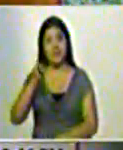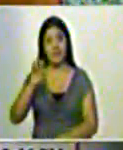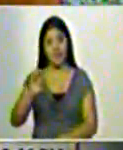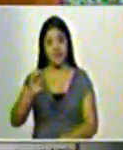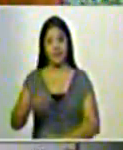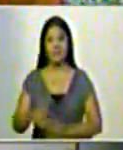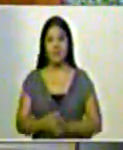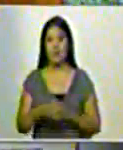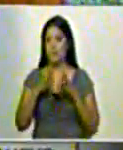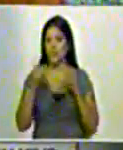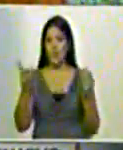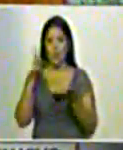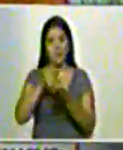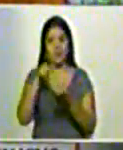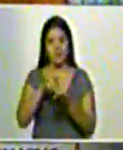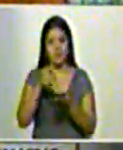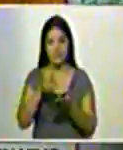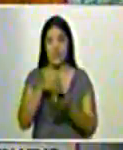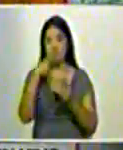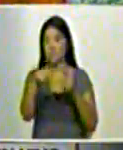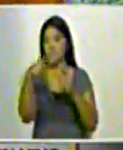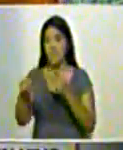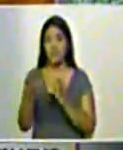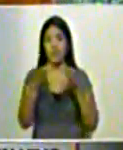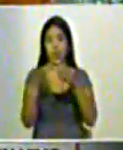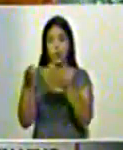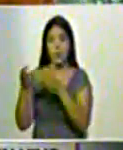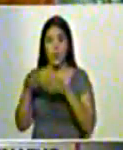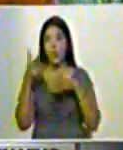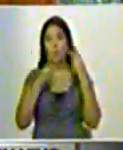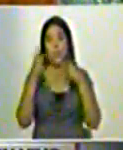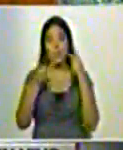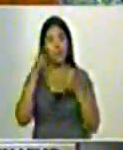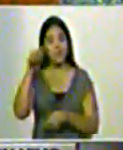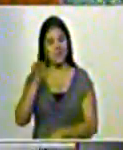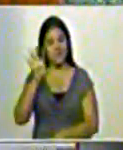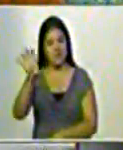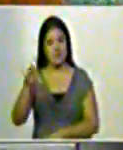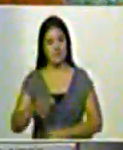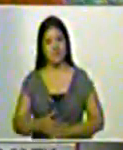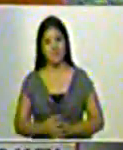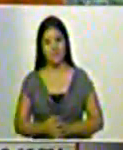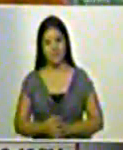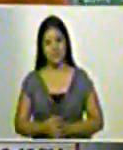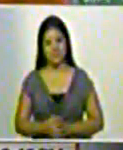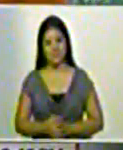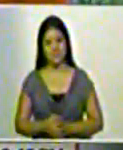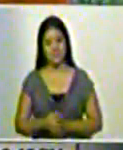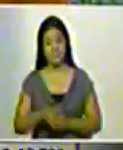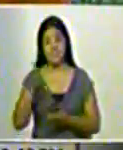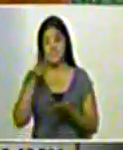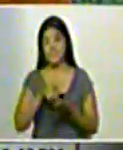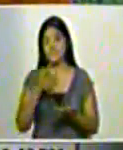donde participaron los grupos políticos que hacen vida en nuestra patria. Una participación